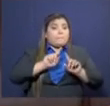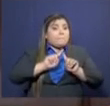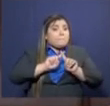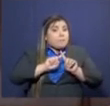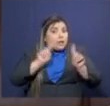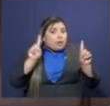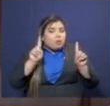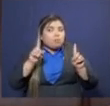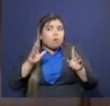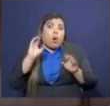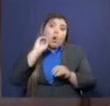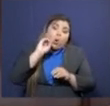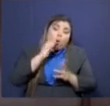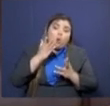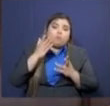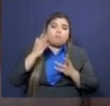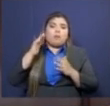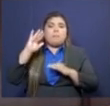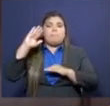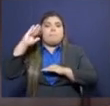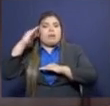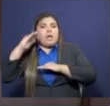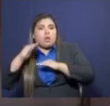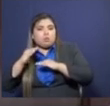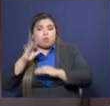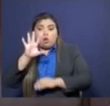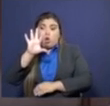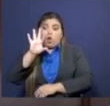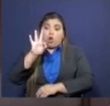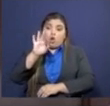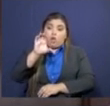los casos serían